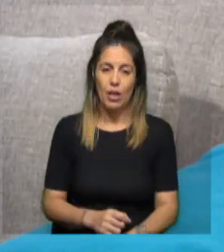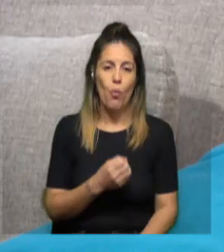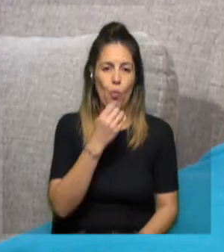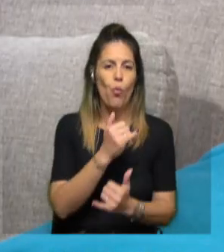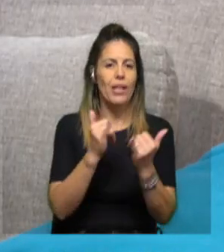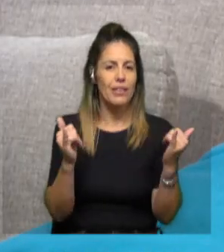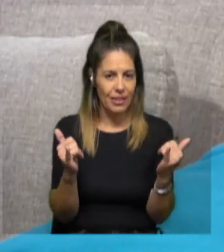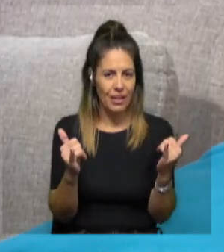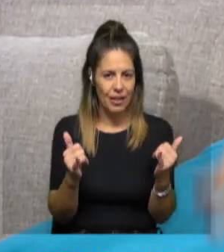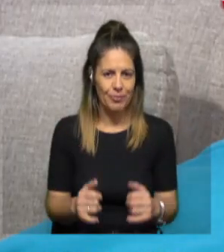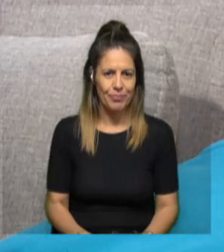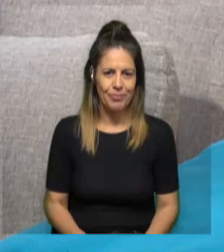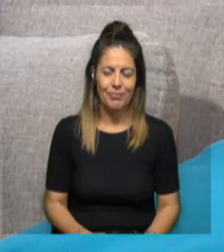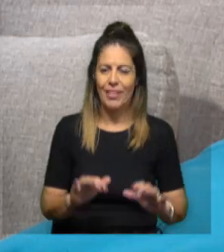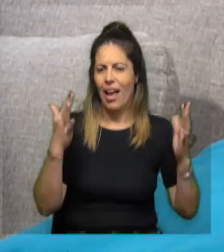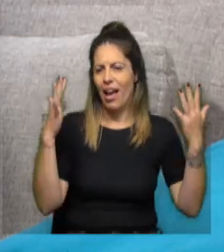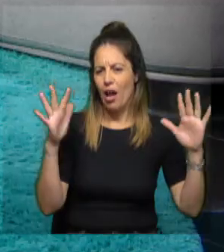días.